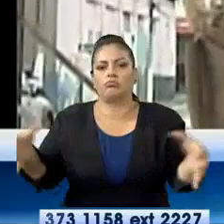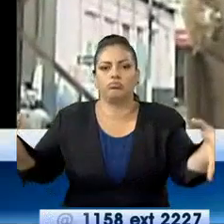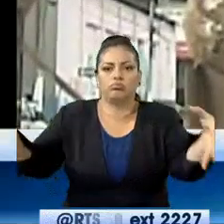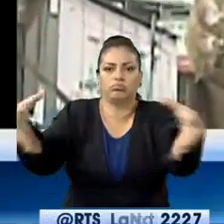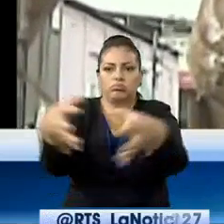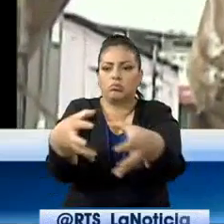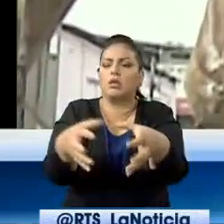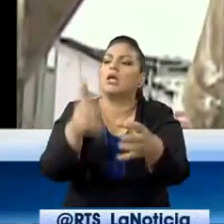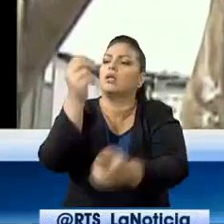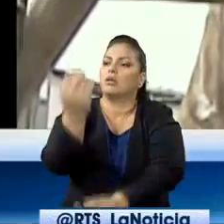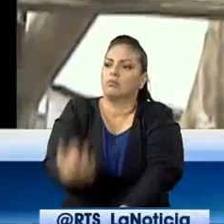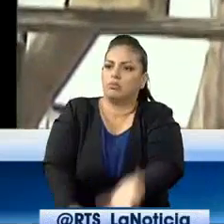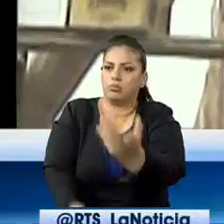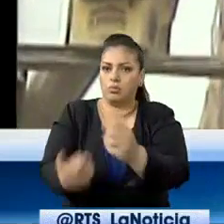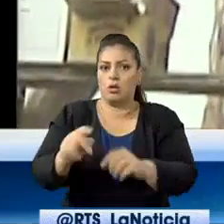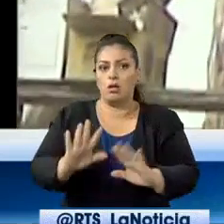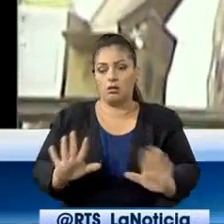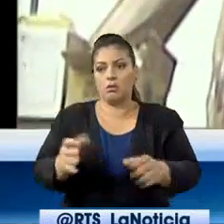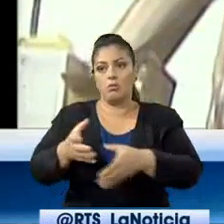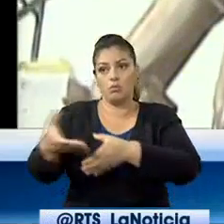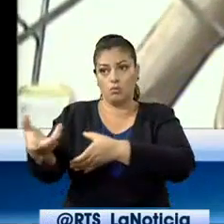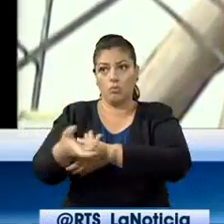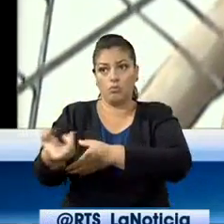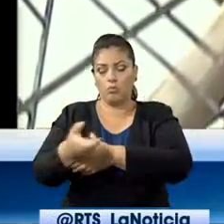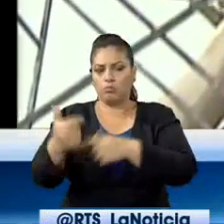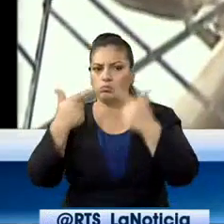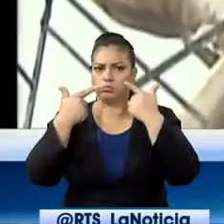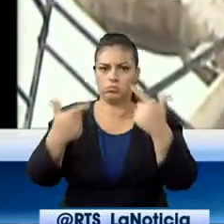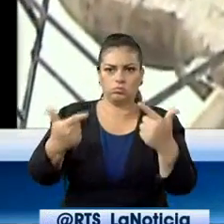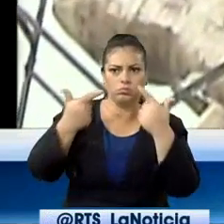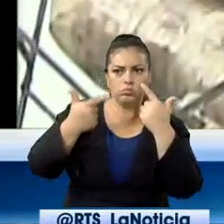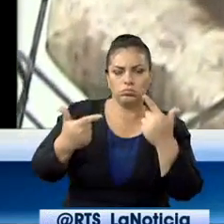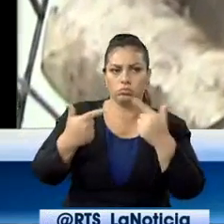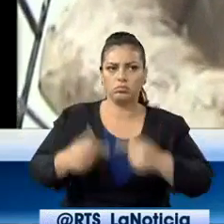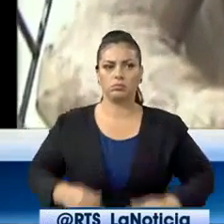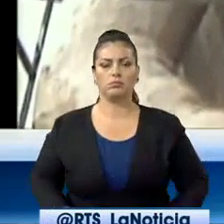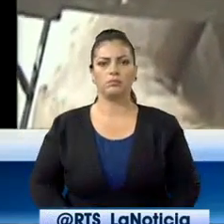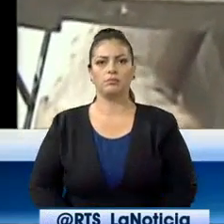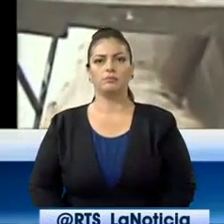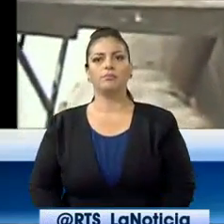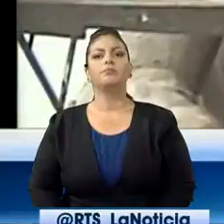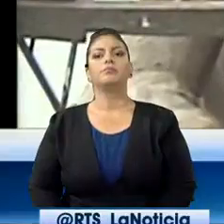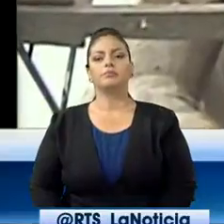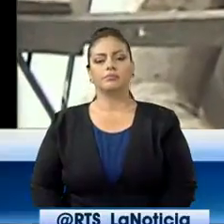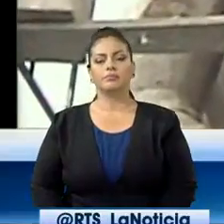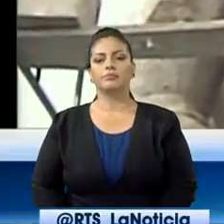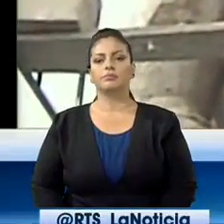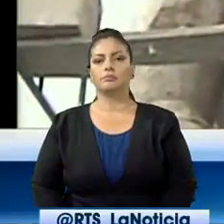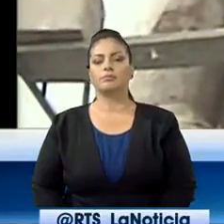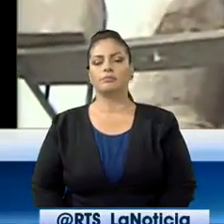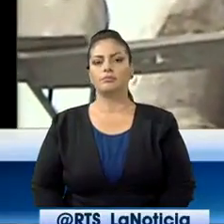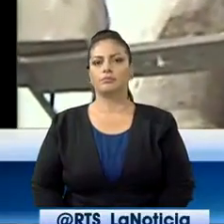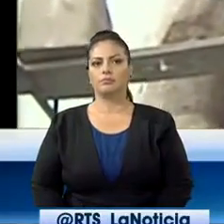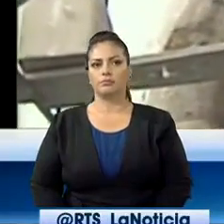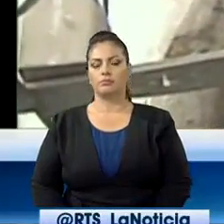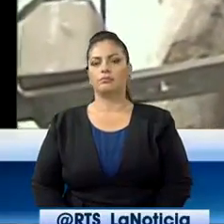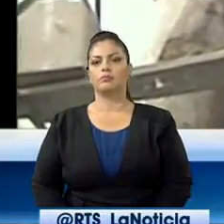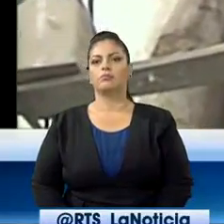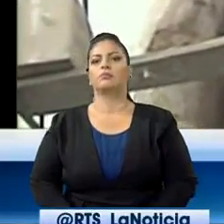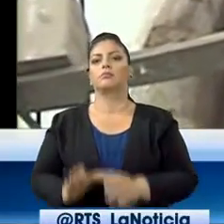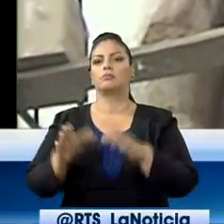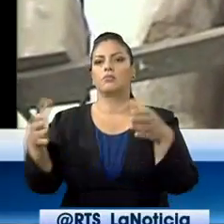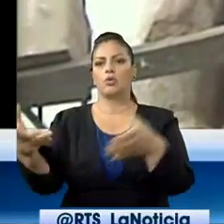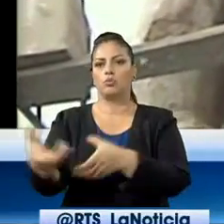es el cuerpo bombero y todo. Porque tenemos en cuenta que cada vez que quemamos esto, el cuerpo bombero tiene que dejar, por decir, de un lado